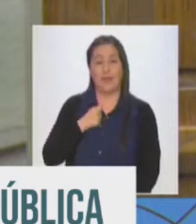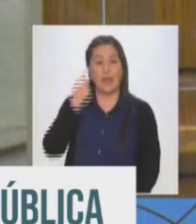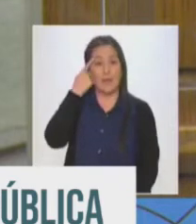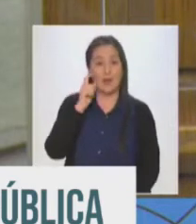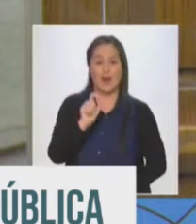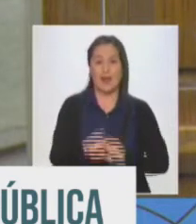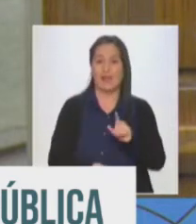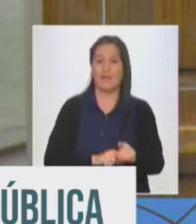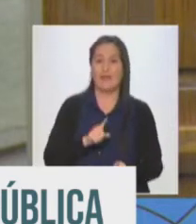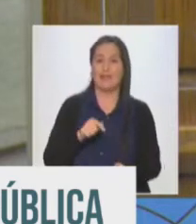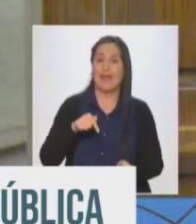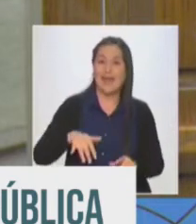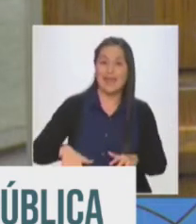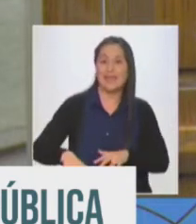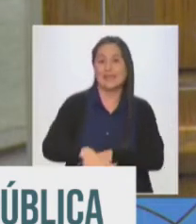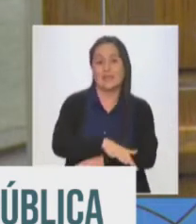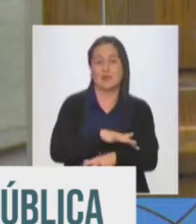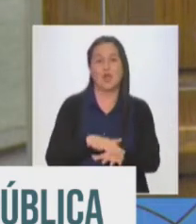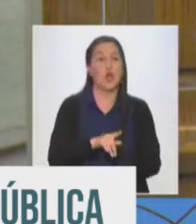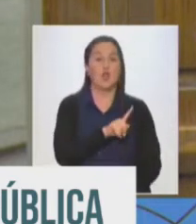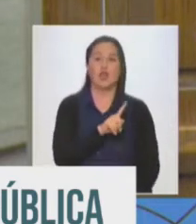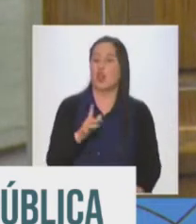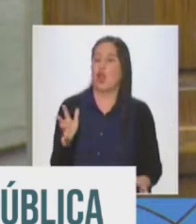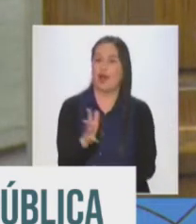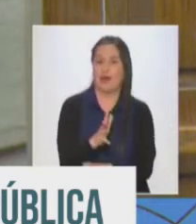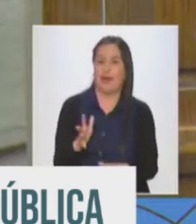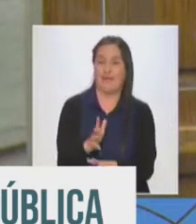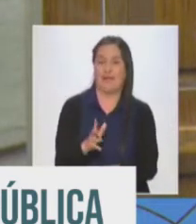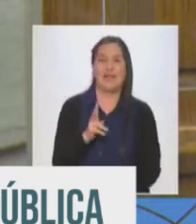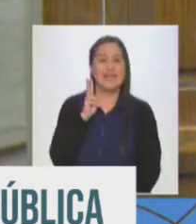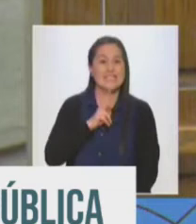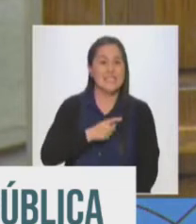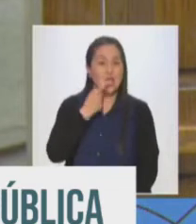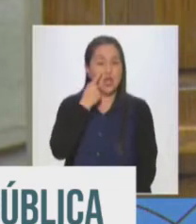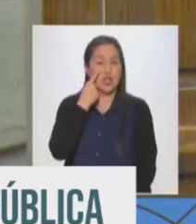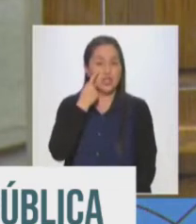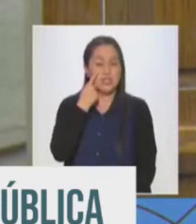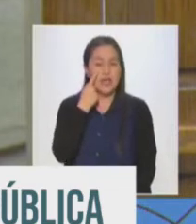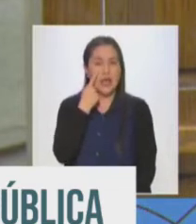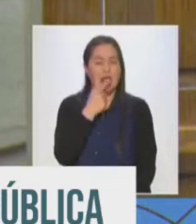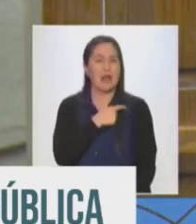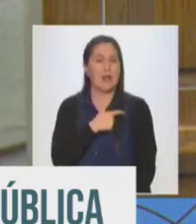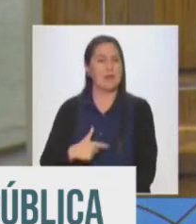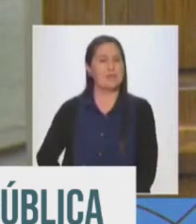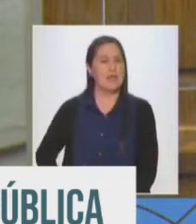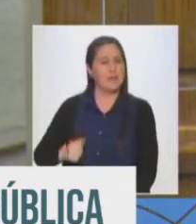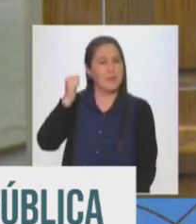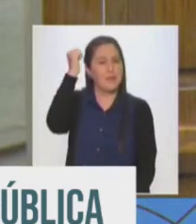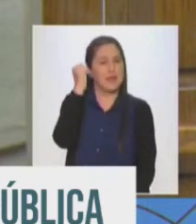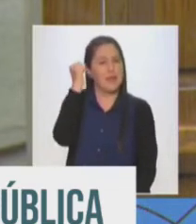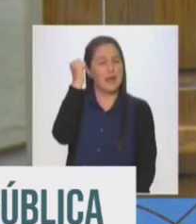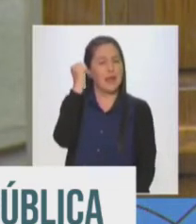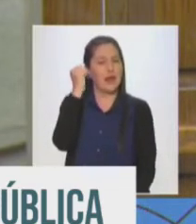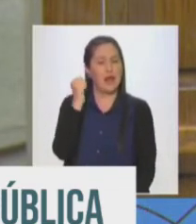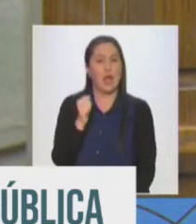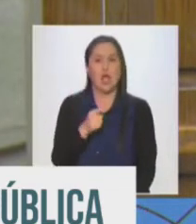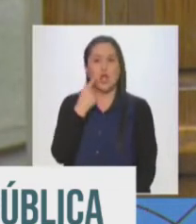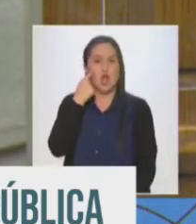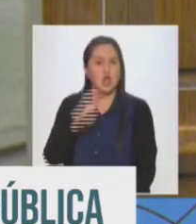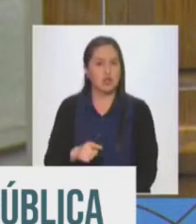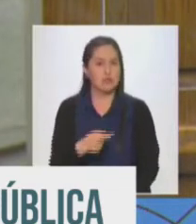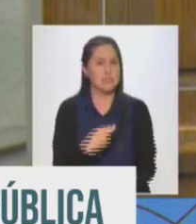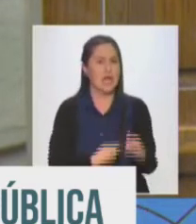defensa, estos hechos no tendrían gravedad al ser desconocido por el presidente Piñera. El desconocimiento del negocio, como